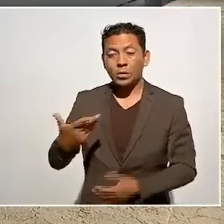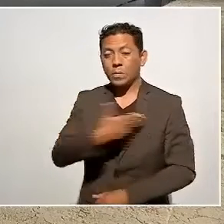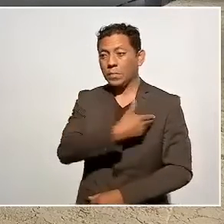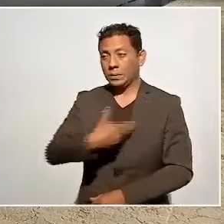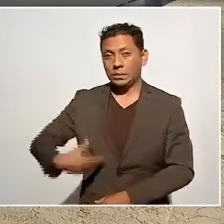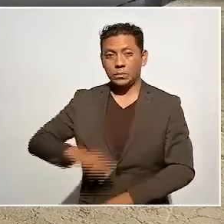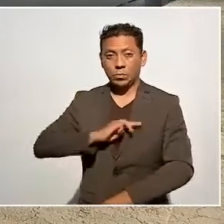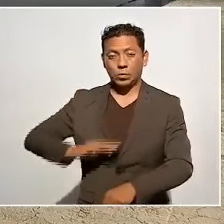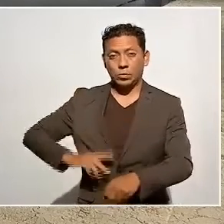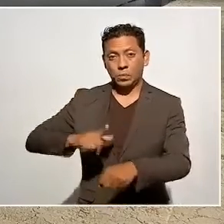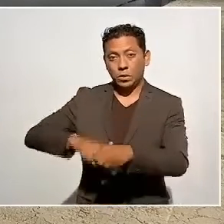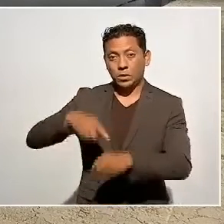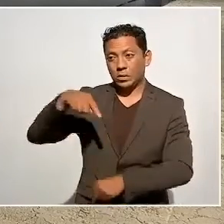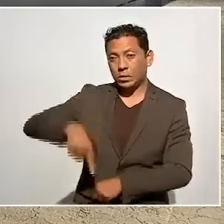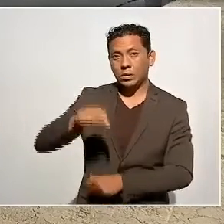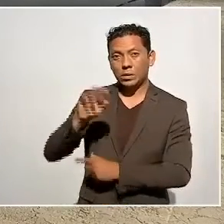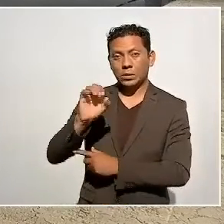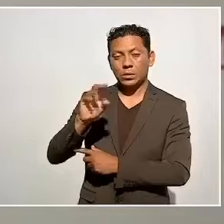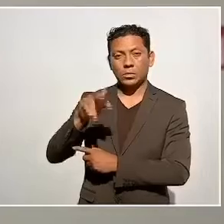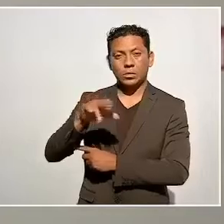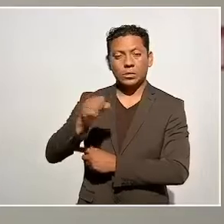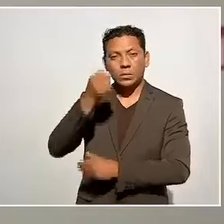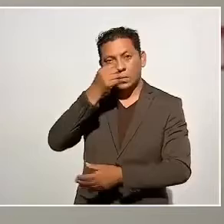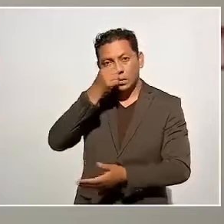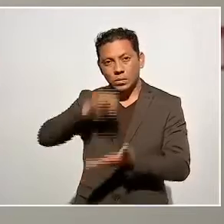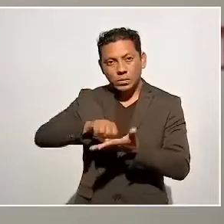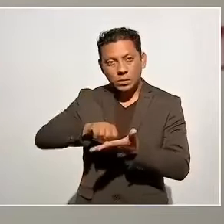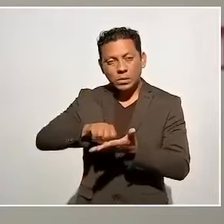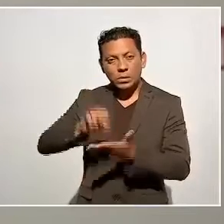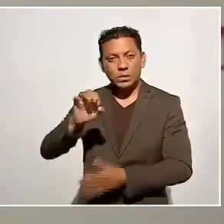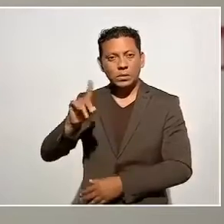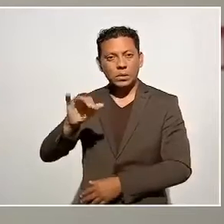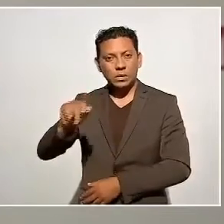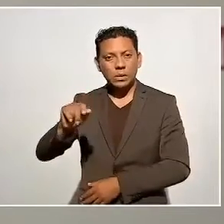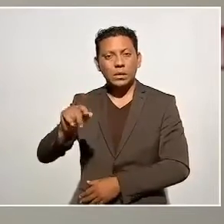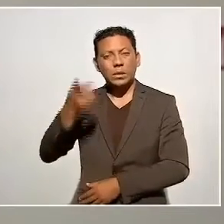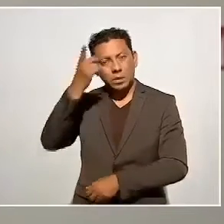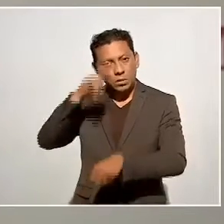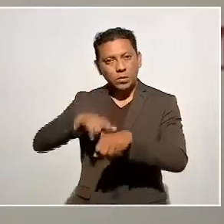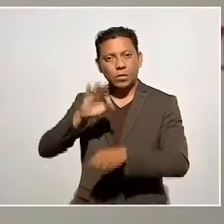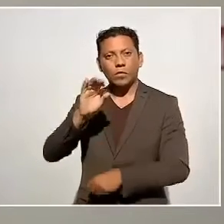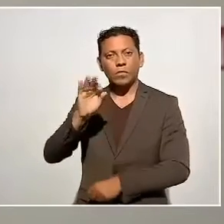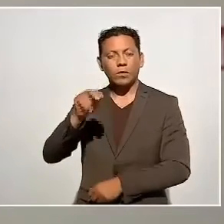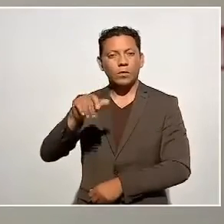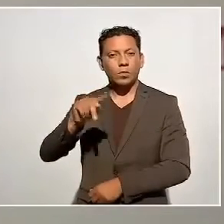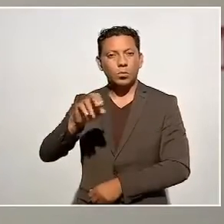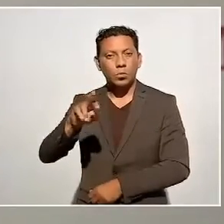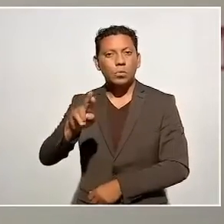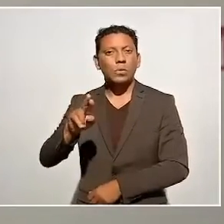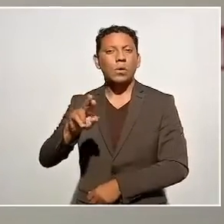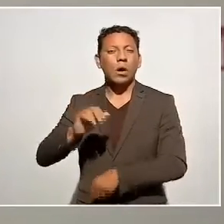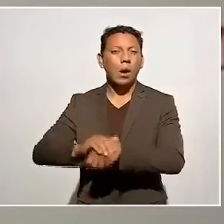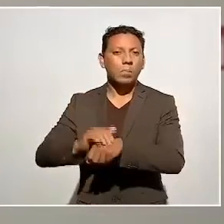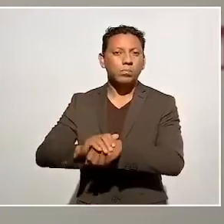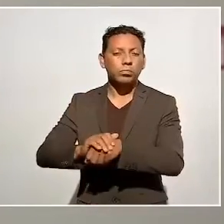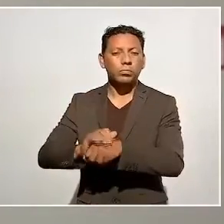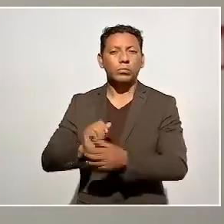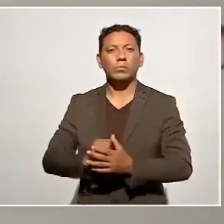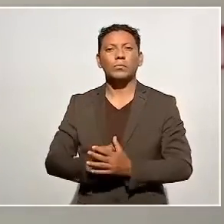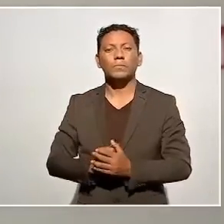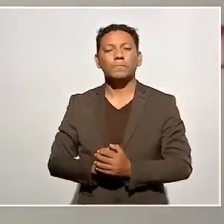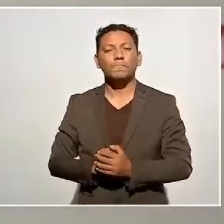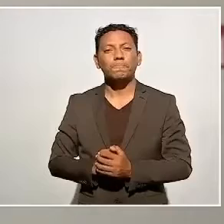municipal de Tenosic, señor subsecretario, señor director de Fonatur, amigo Daniel Saber.